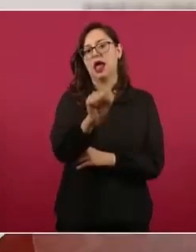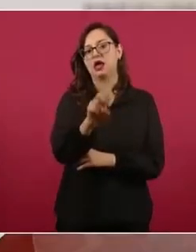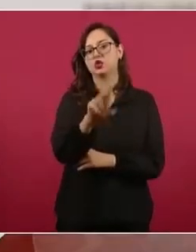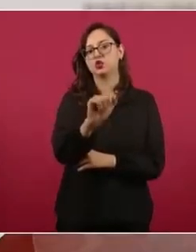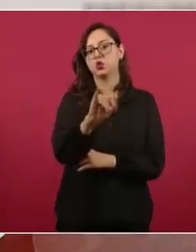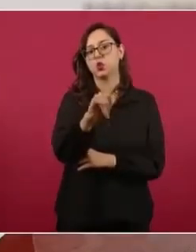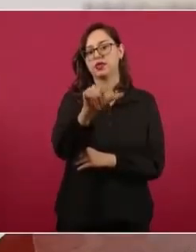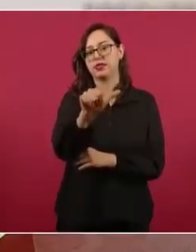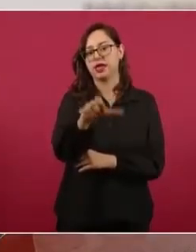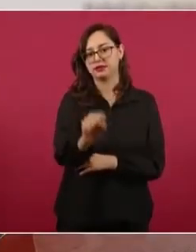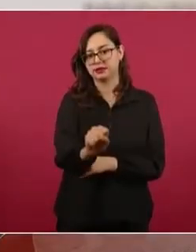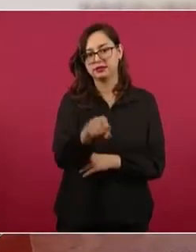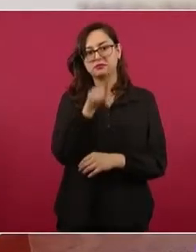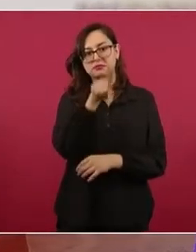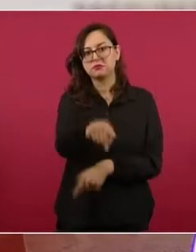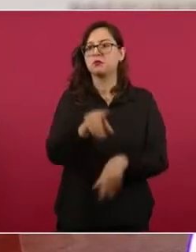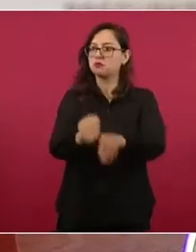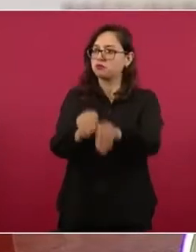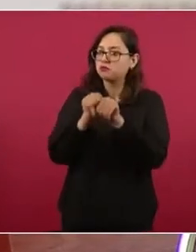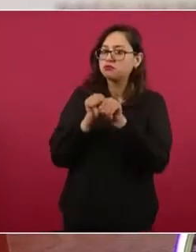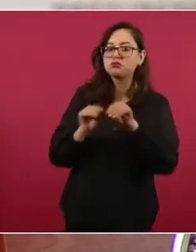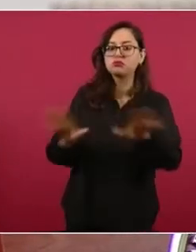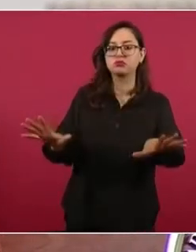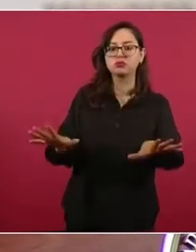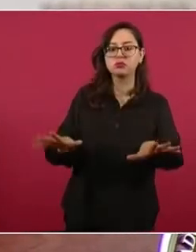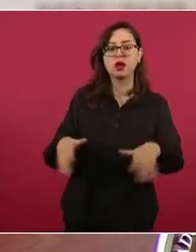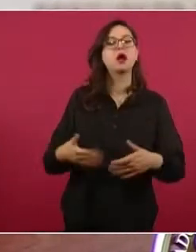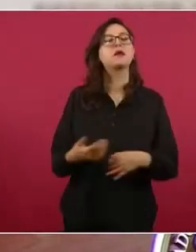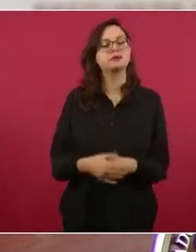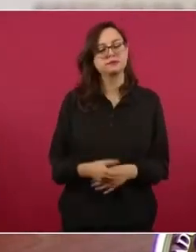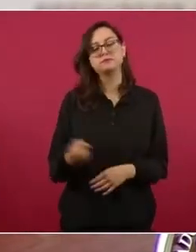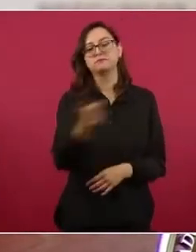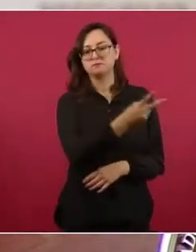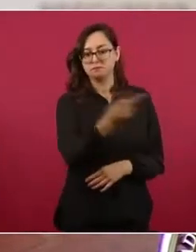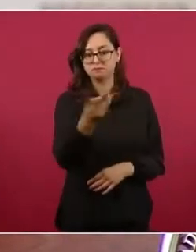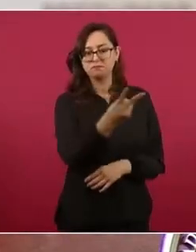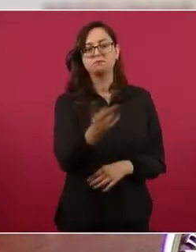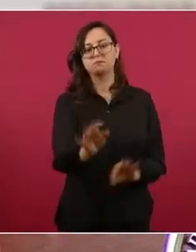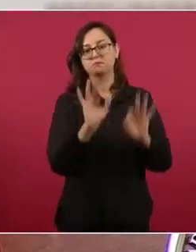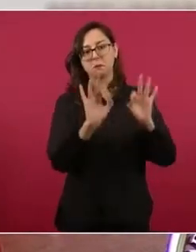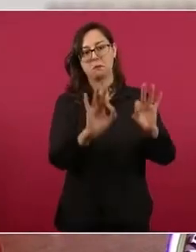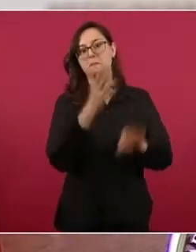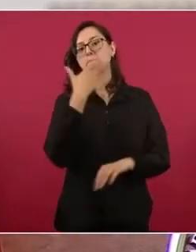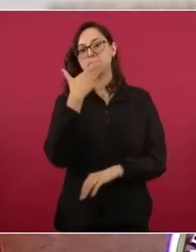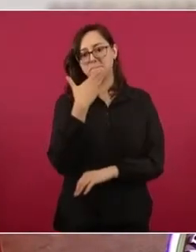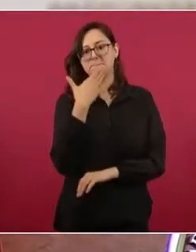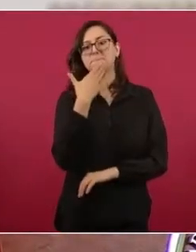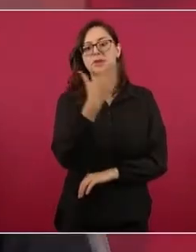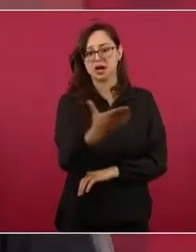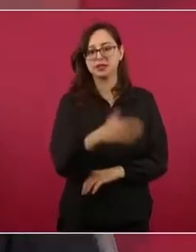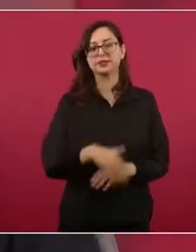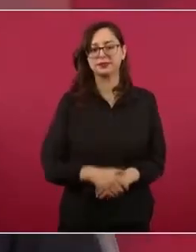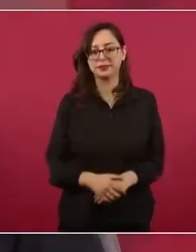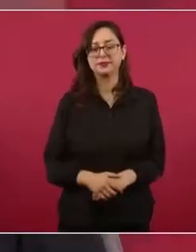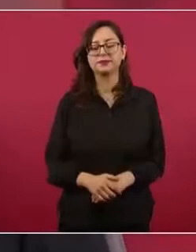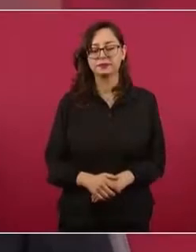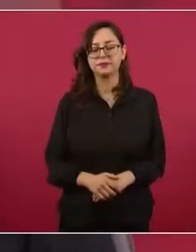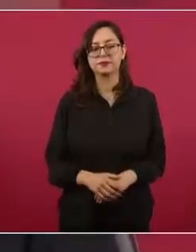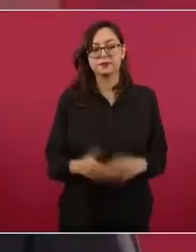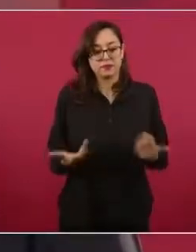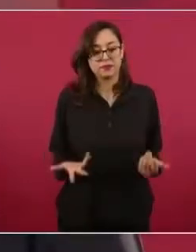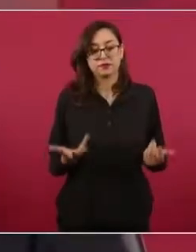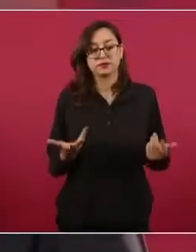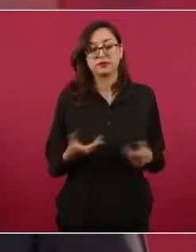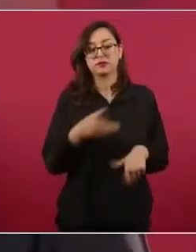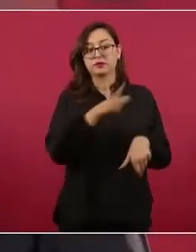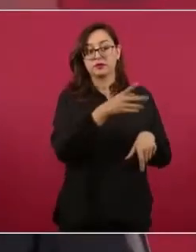porque están hablando en su comunicado de ayudar para que entre